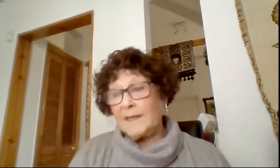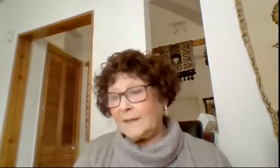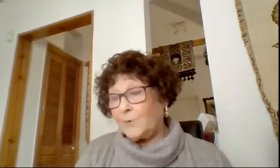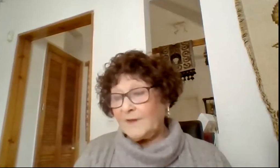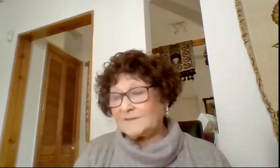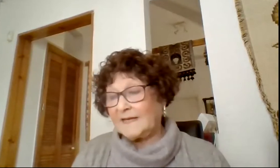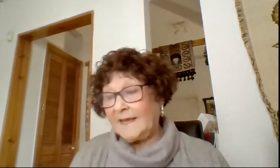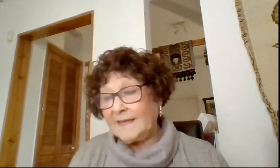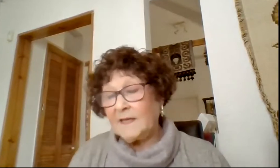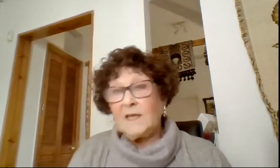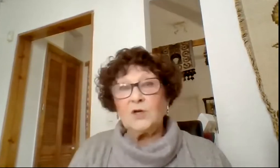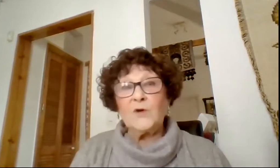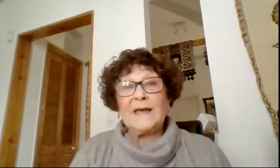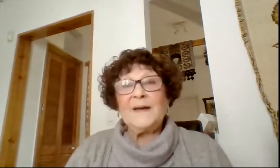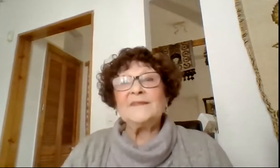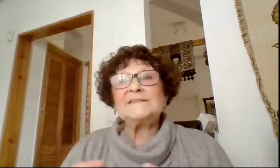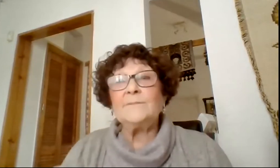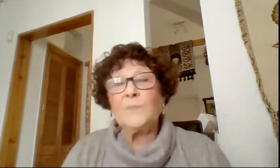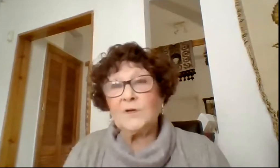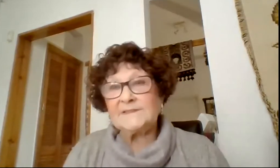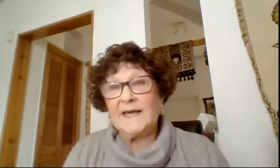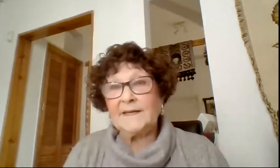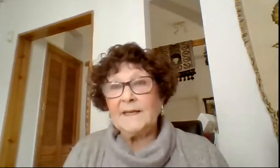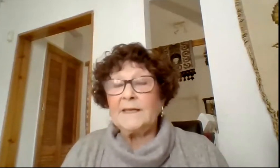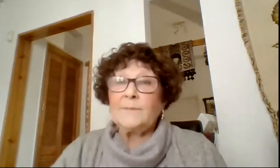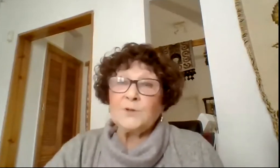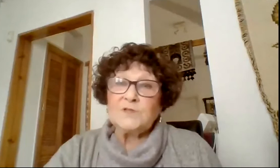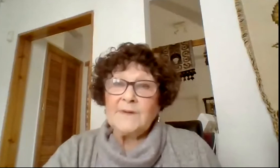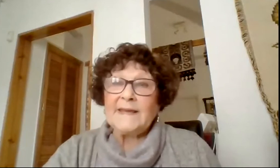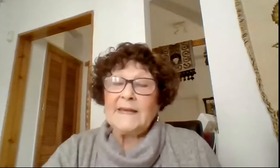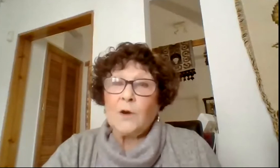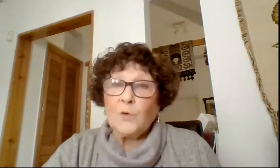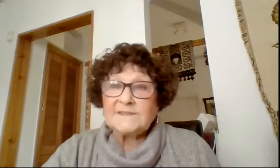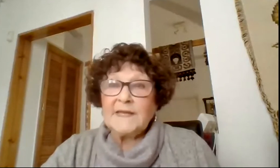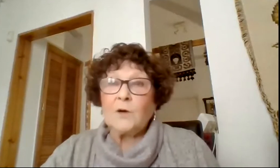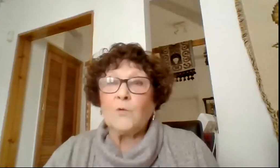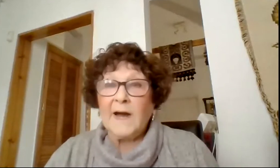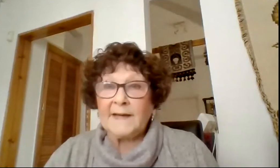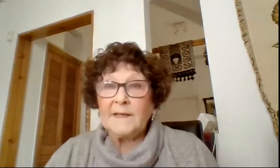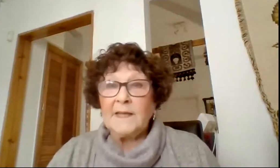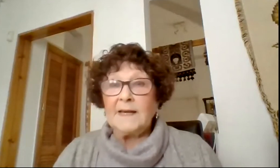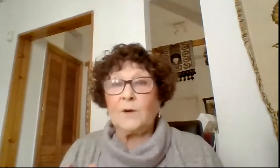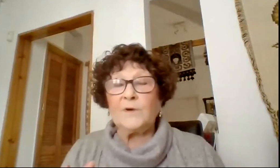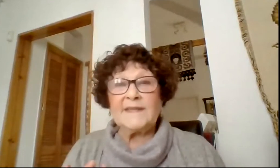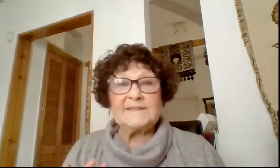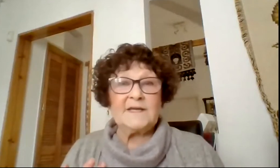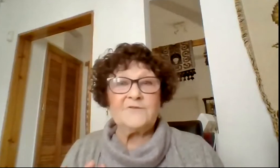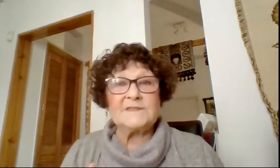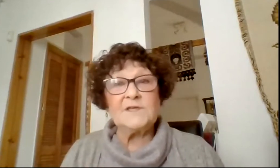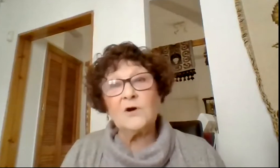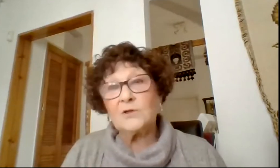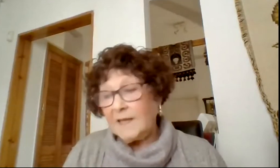no puede abstraer, no es capaz de simbolizar, es posible que le cueste jugar, le cueste